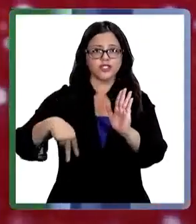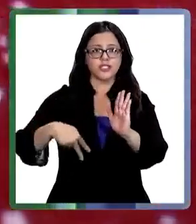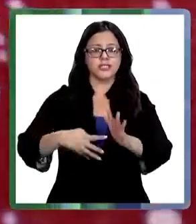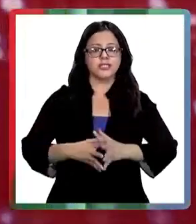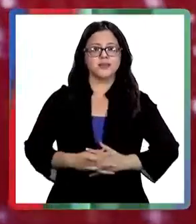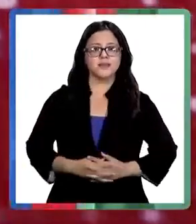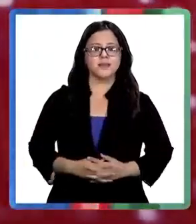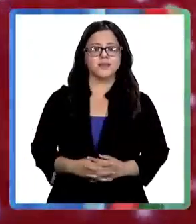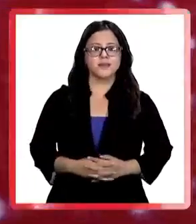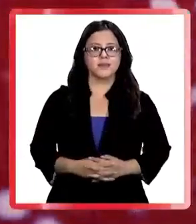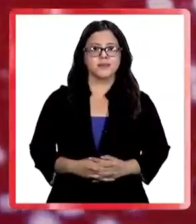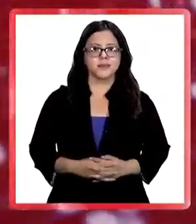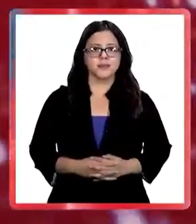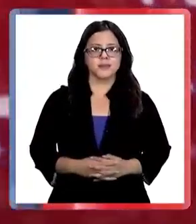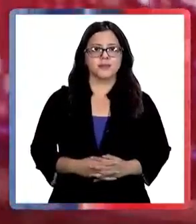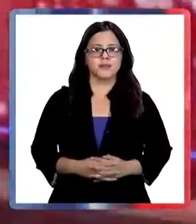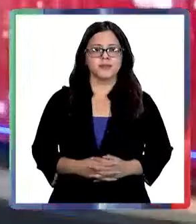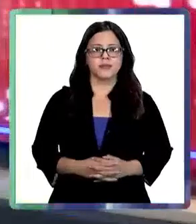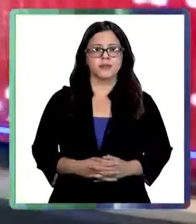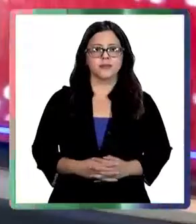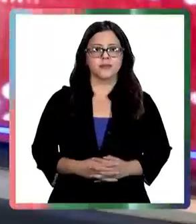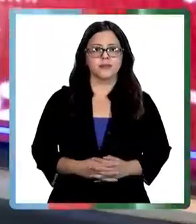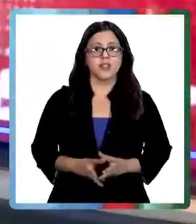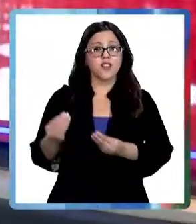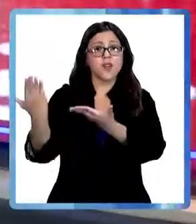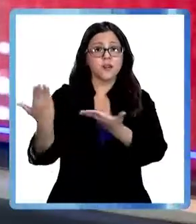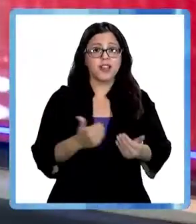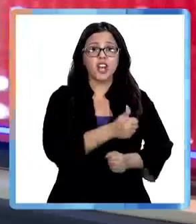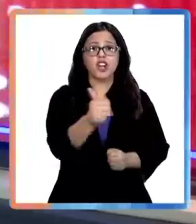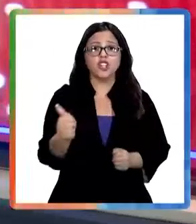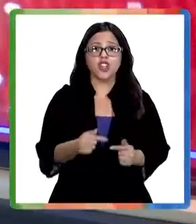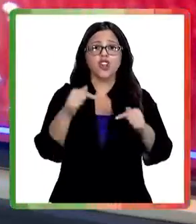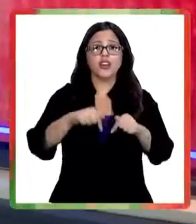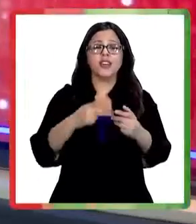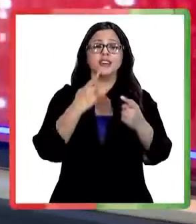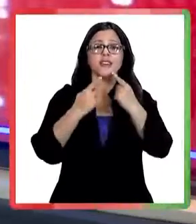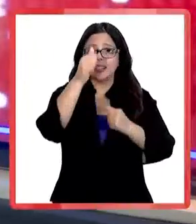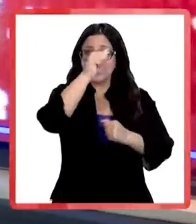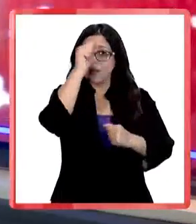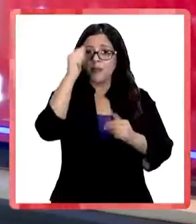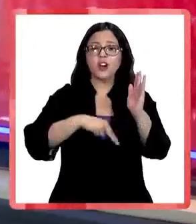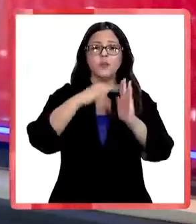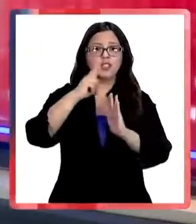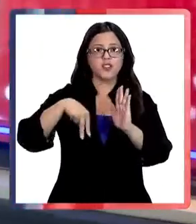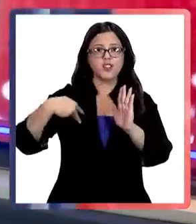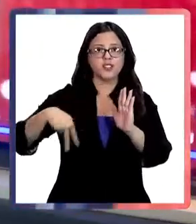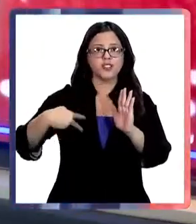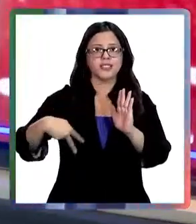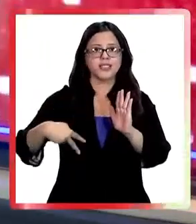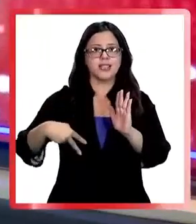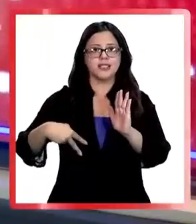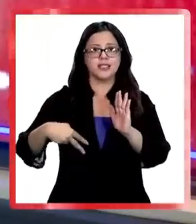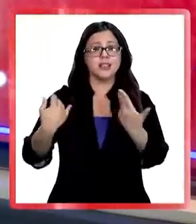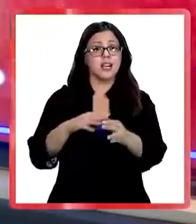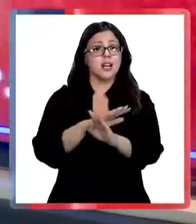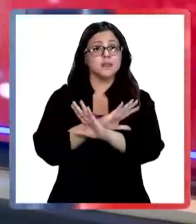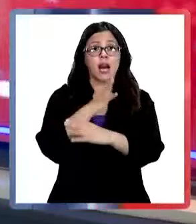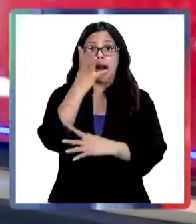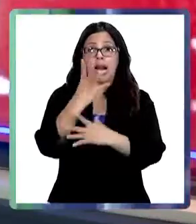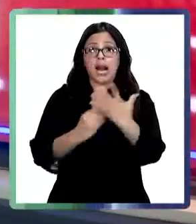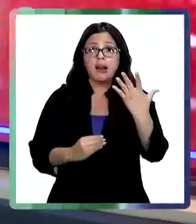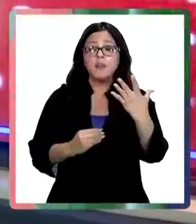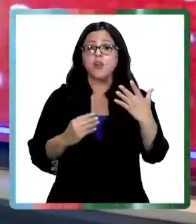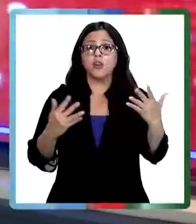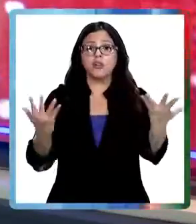presenta Portavoz Noticias. Bienvenidas y bienvenidos a la entrevista del domingo de Portavoz Noticias. Se fue el invierno, pero los